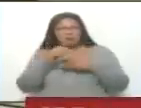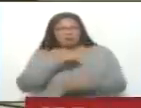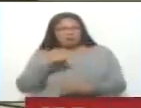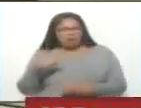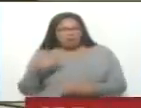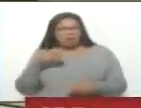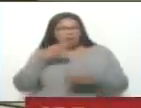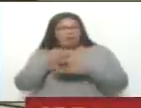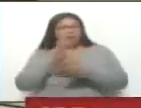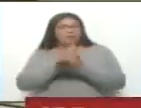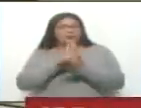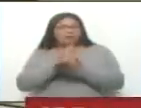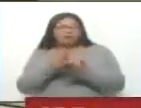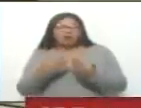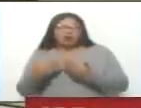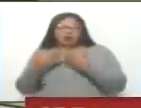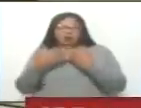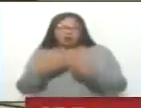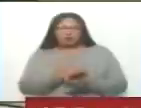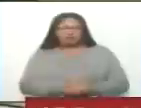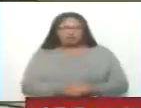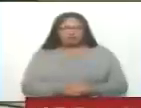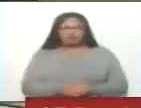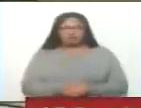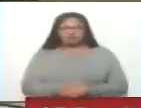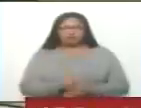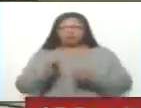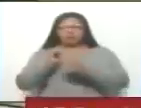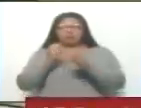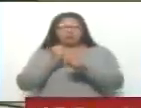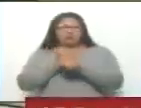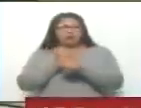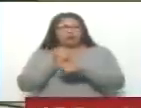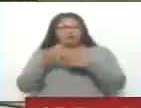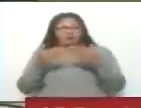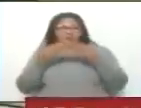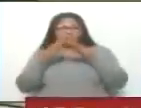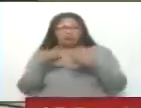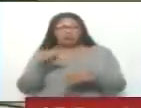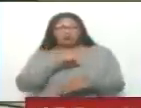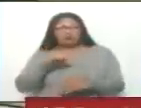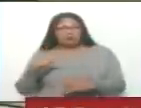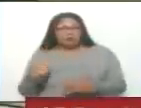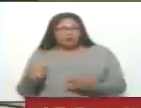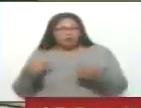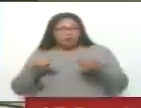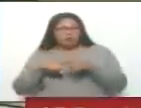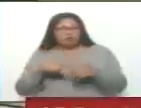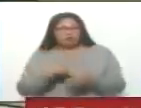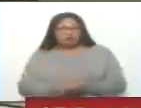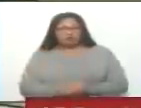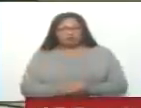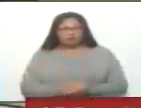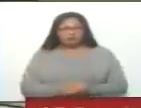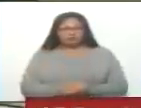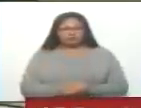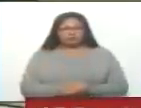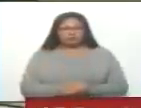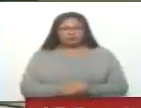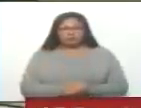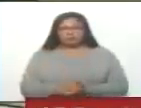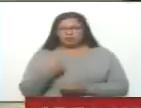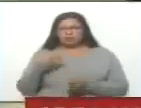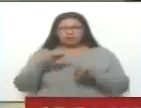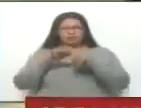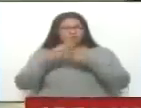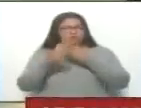a su clase. Y los mismos trabajadores que están en público y en privado tienen esa condición de